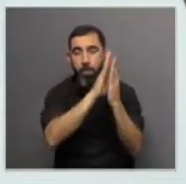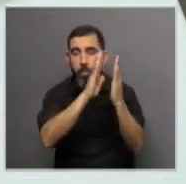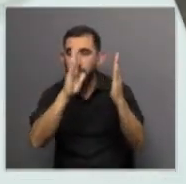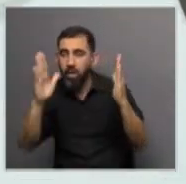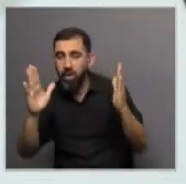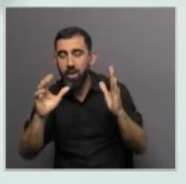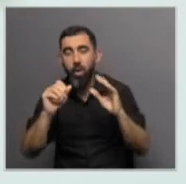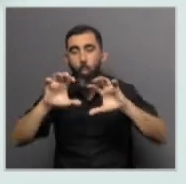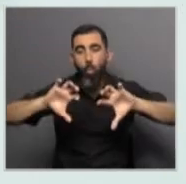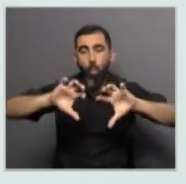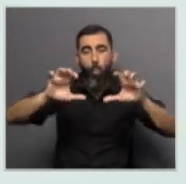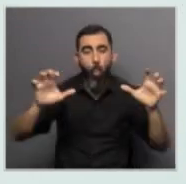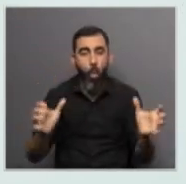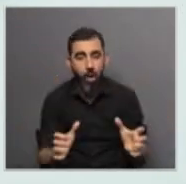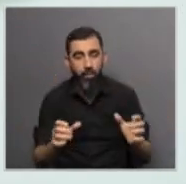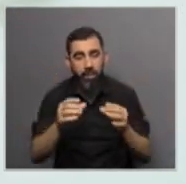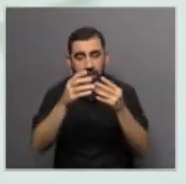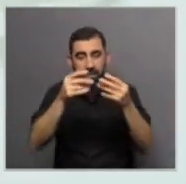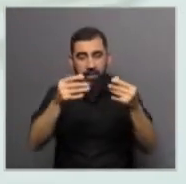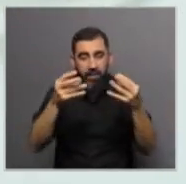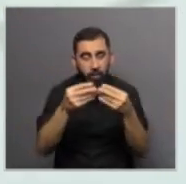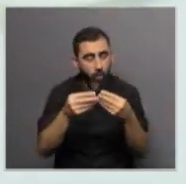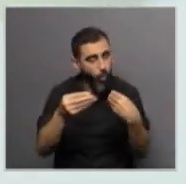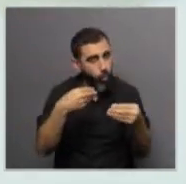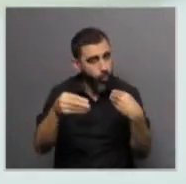o en muebles. Hace una tela muy densa y